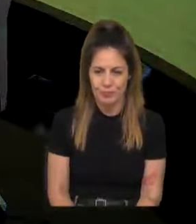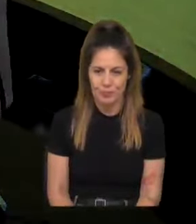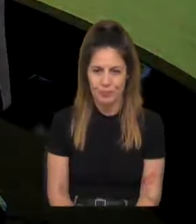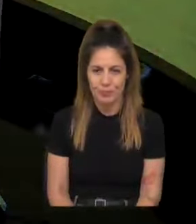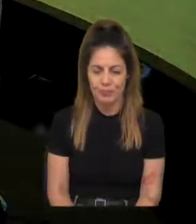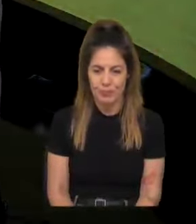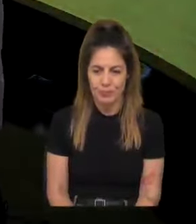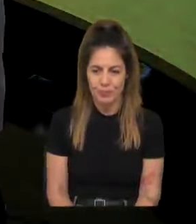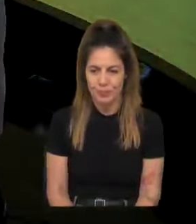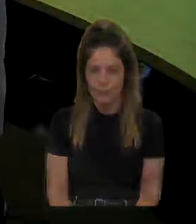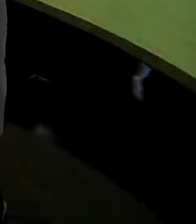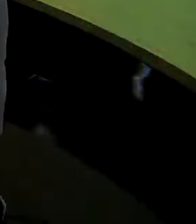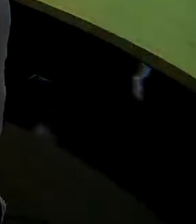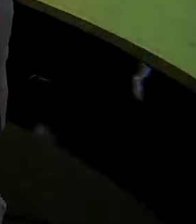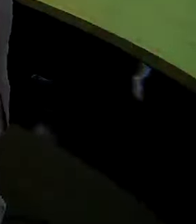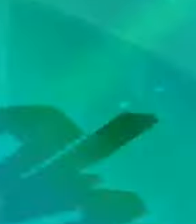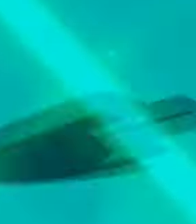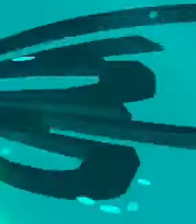seguimos